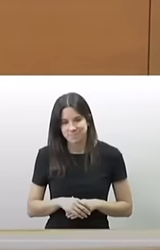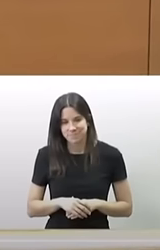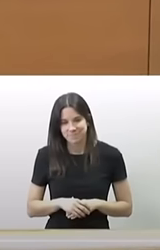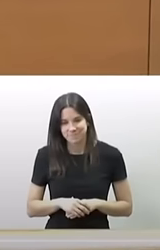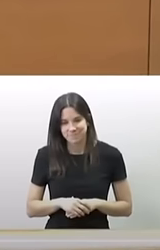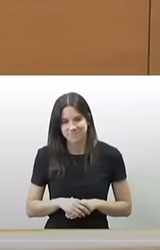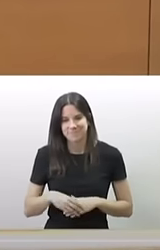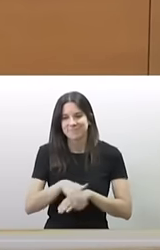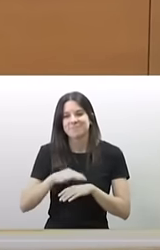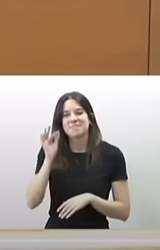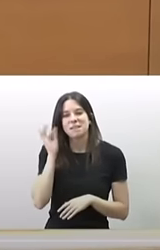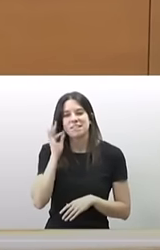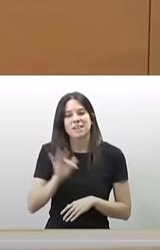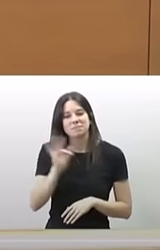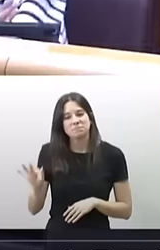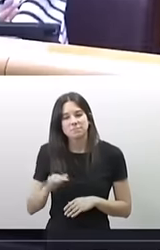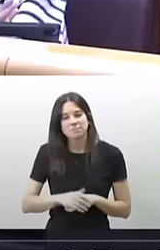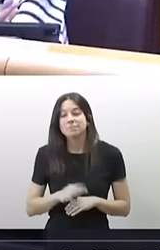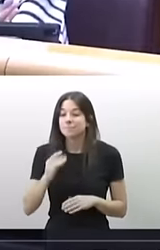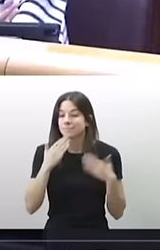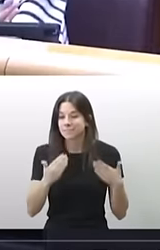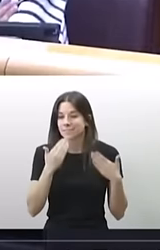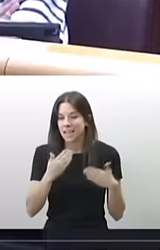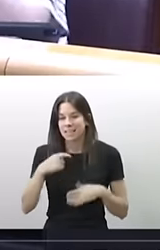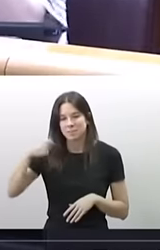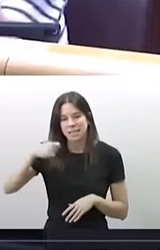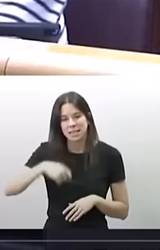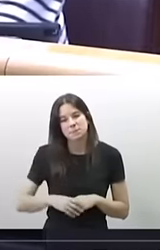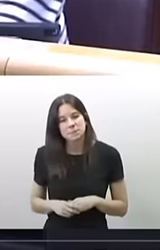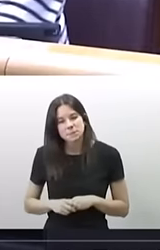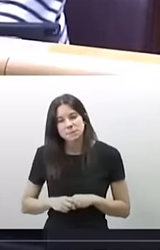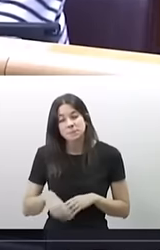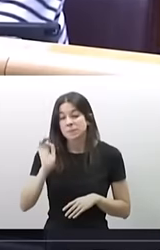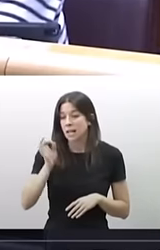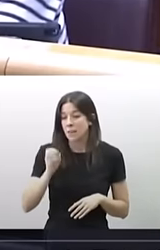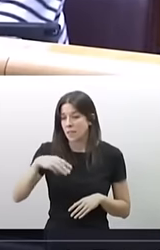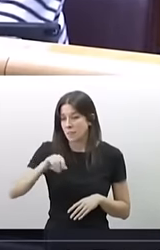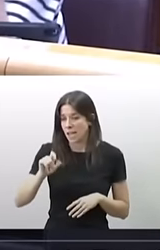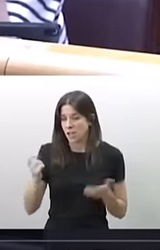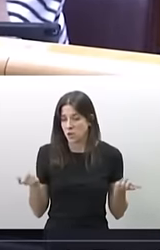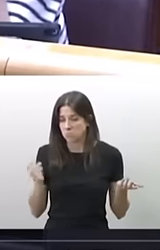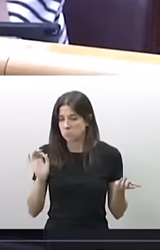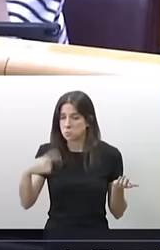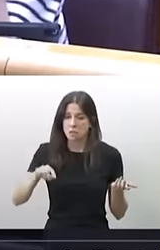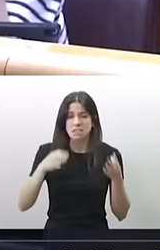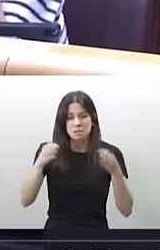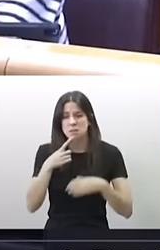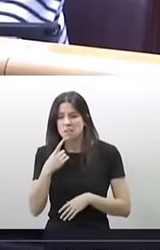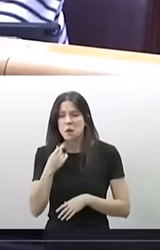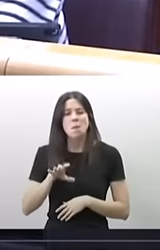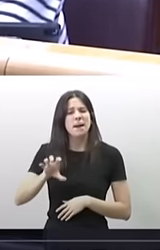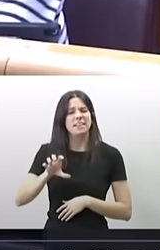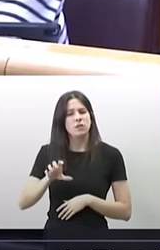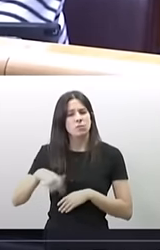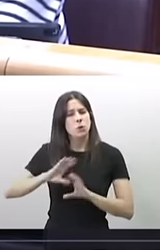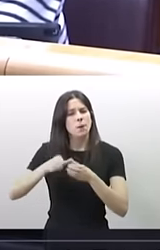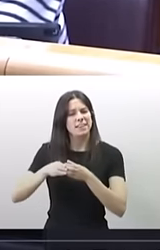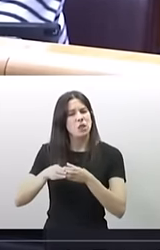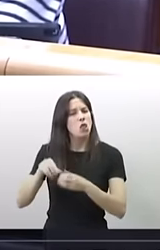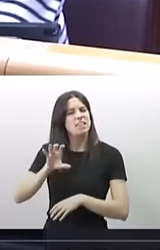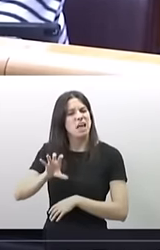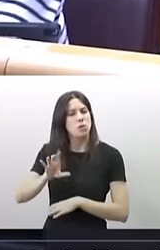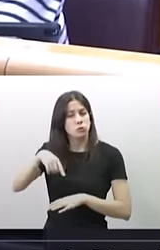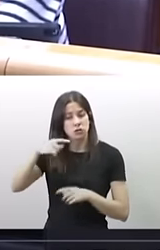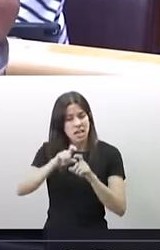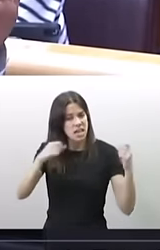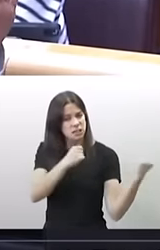Señora ministra, tiene la palabra. Sí, muchas gracias, señor presidente. La verdad, señor Maillo, que ustedes que siempre se definen como partido de Estado, qué poco respeto tienen a las instituciones,